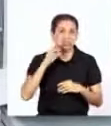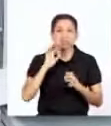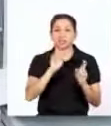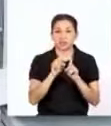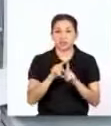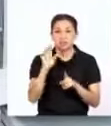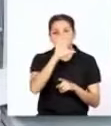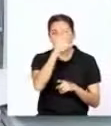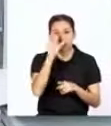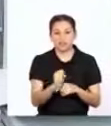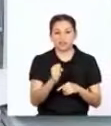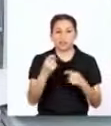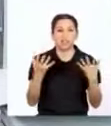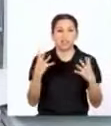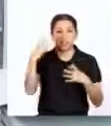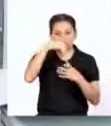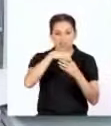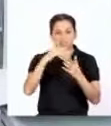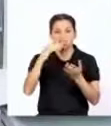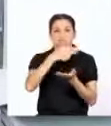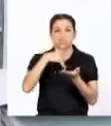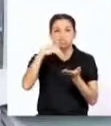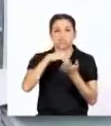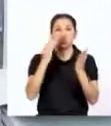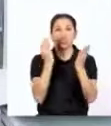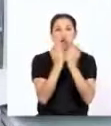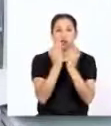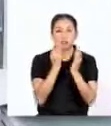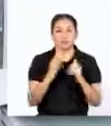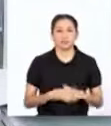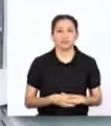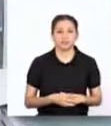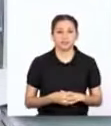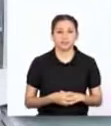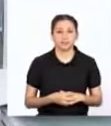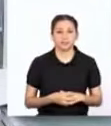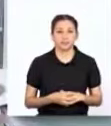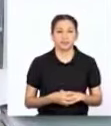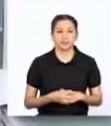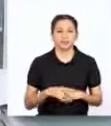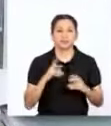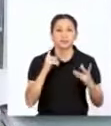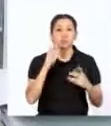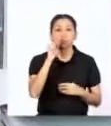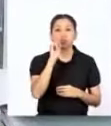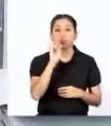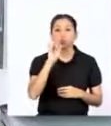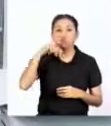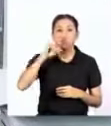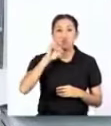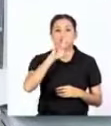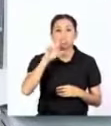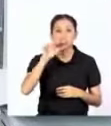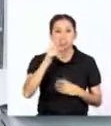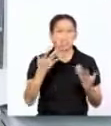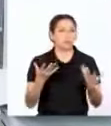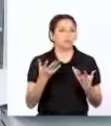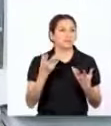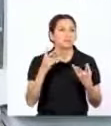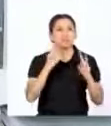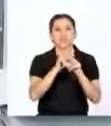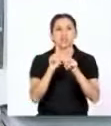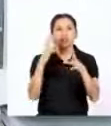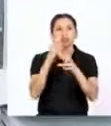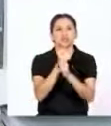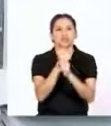y al colectivo afroperuano en nuestros centros de estudio. Como sumilla podemos decir que este proyecto tiene